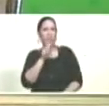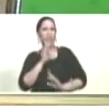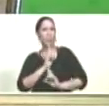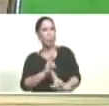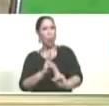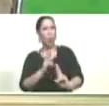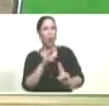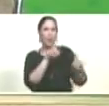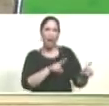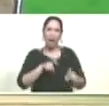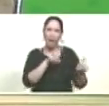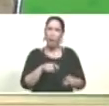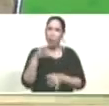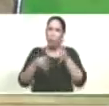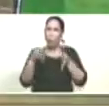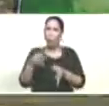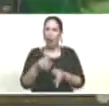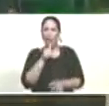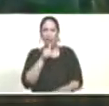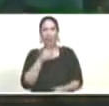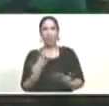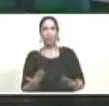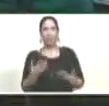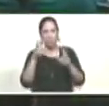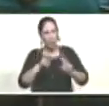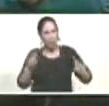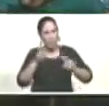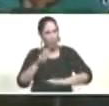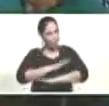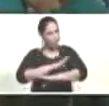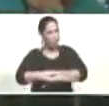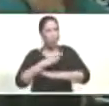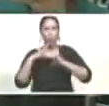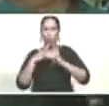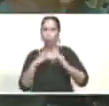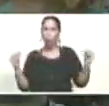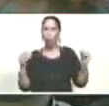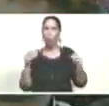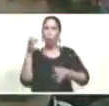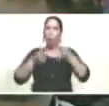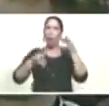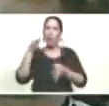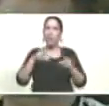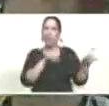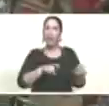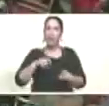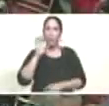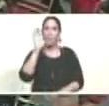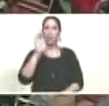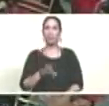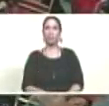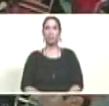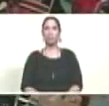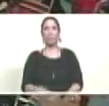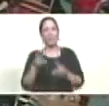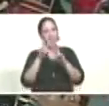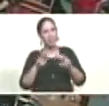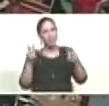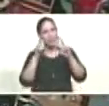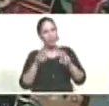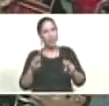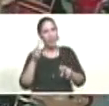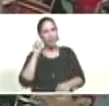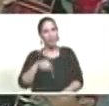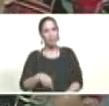juez agrario? Revisar la conducta de todos los jueces agrarios del país. Y revisar,